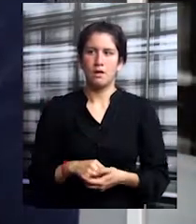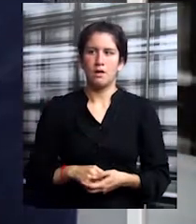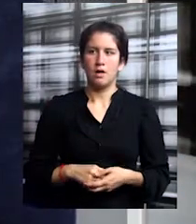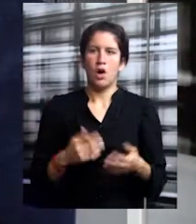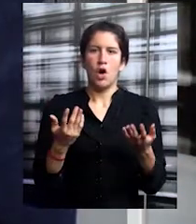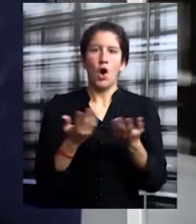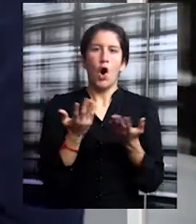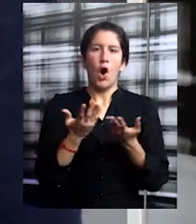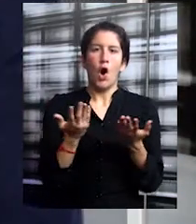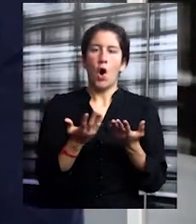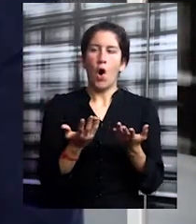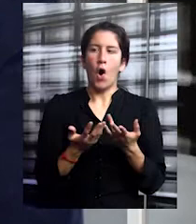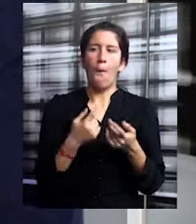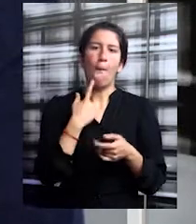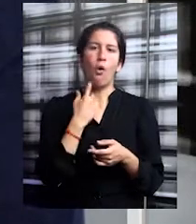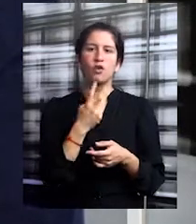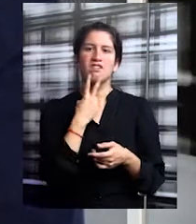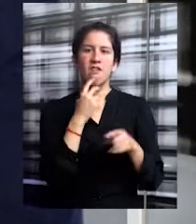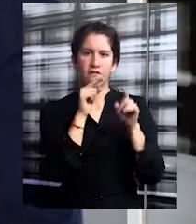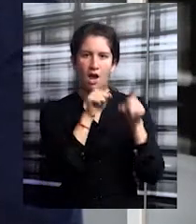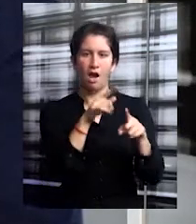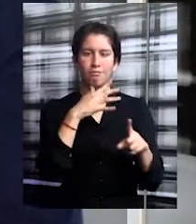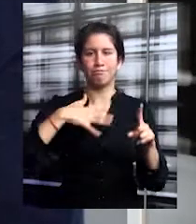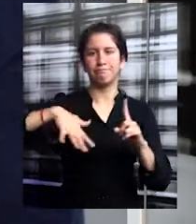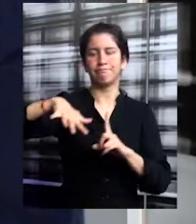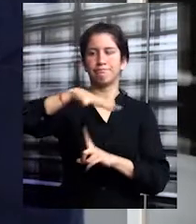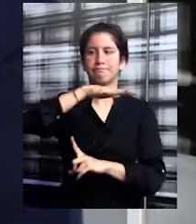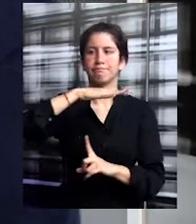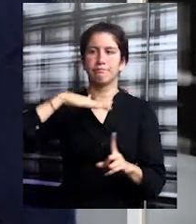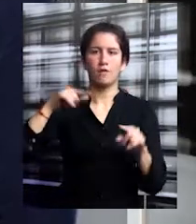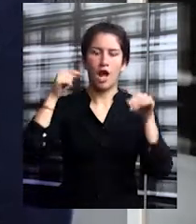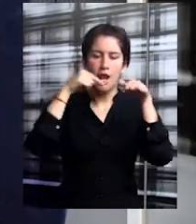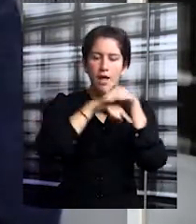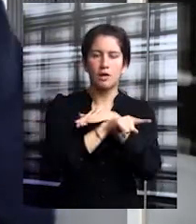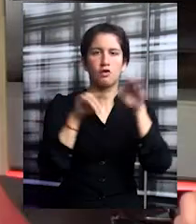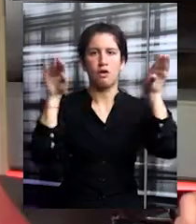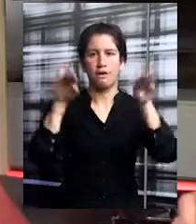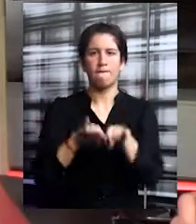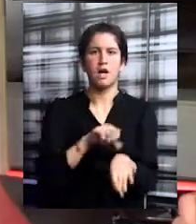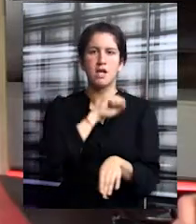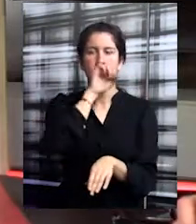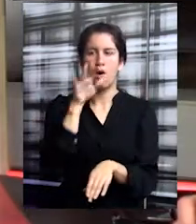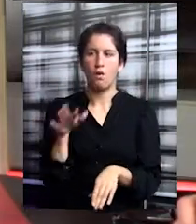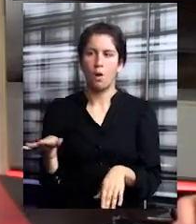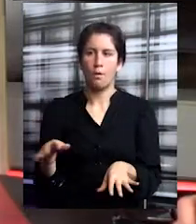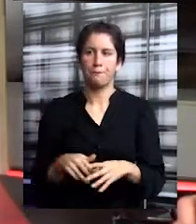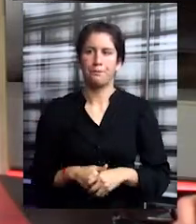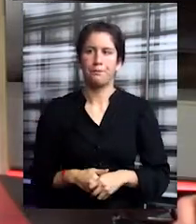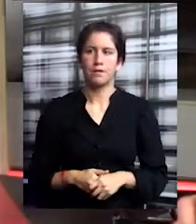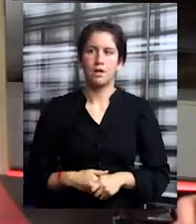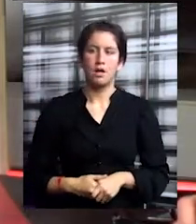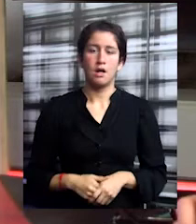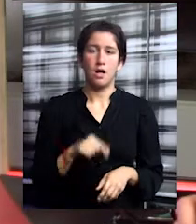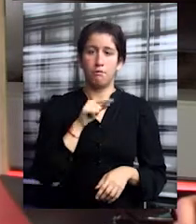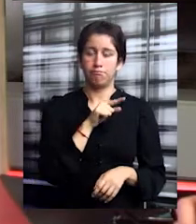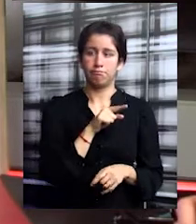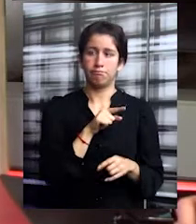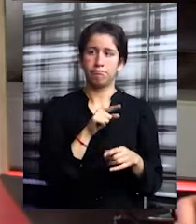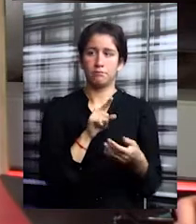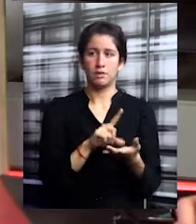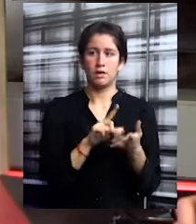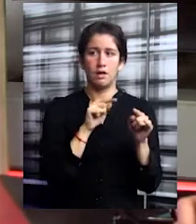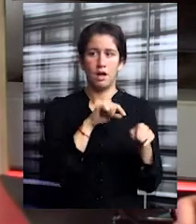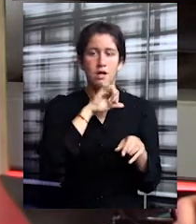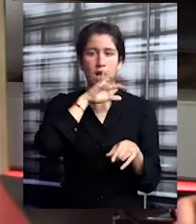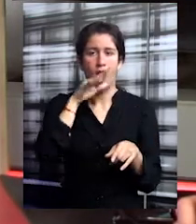fuente cómo se está viviendo esta situación al interior del Valle de Aconcagua. Bueno, mira, en el Aconcagua en